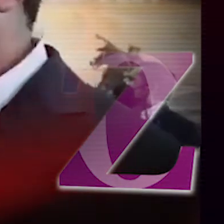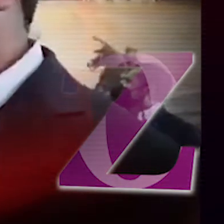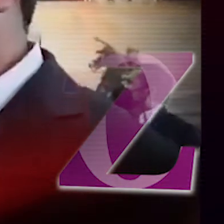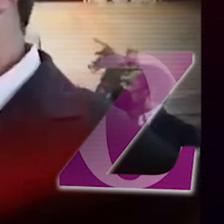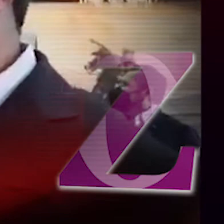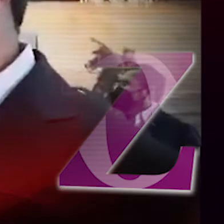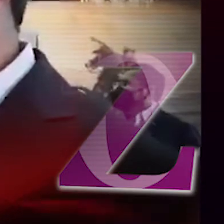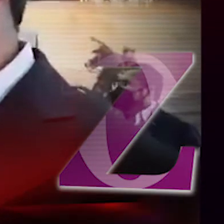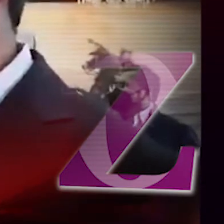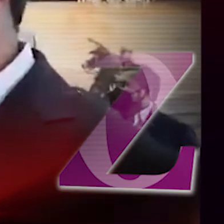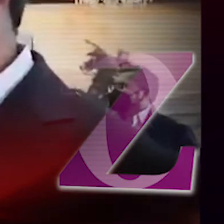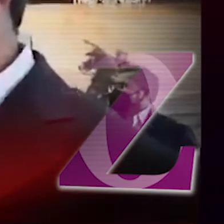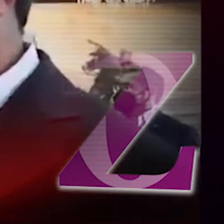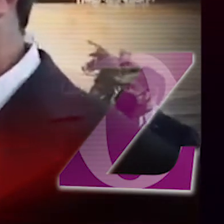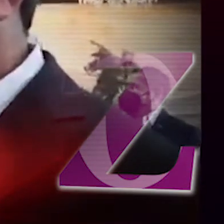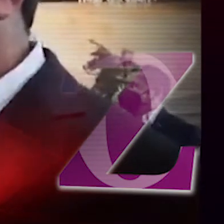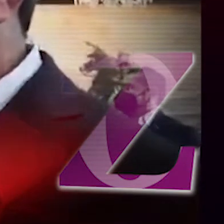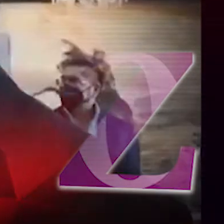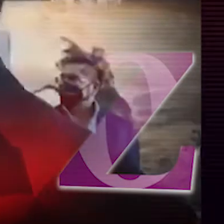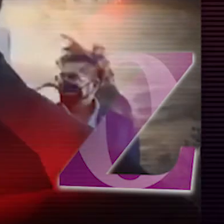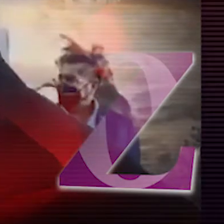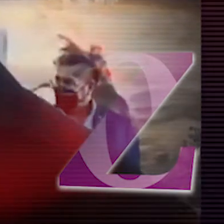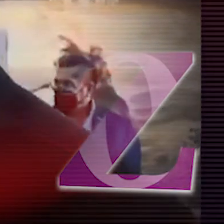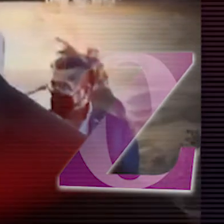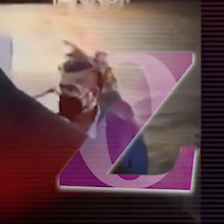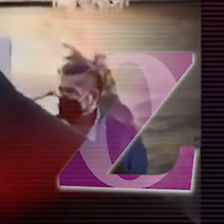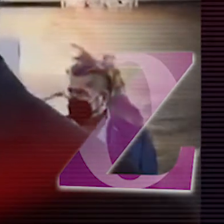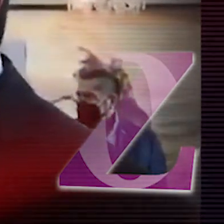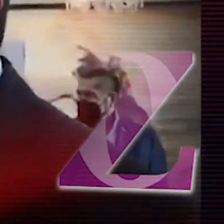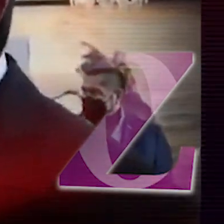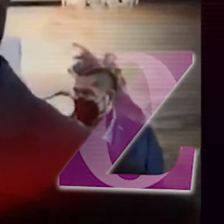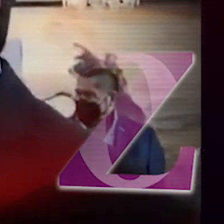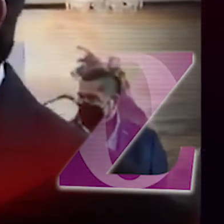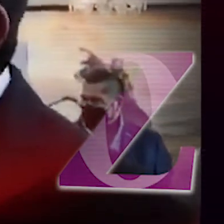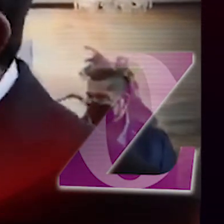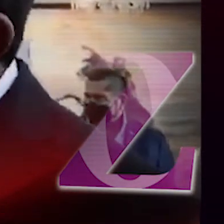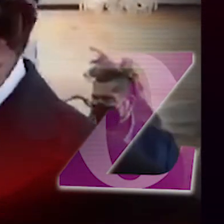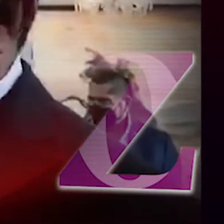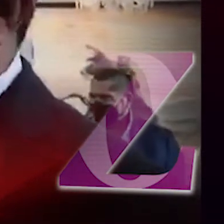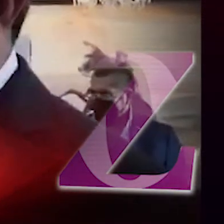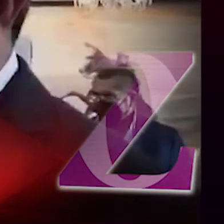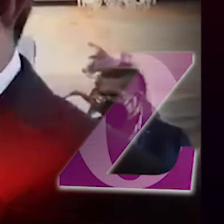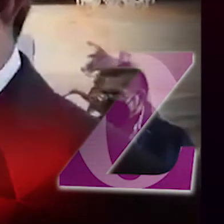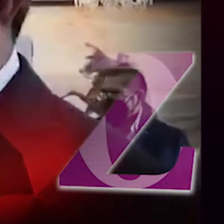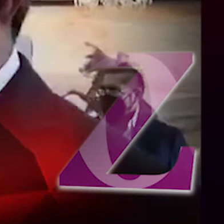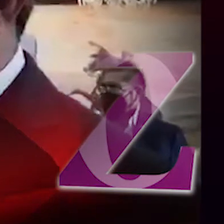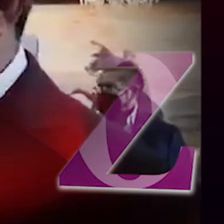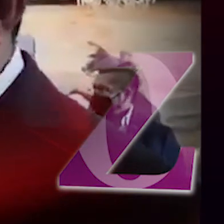Esta situación, como siempre se los he dicho, ahí hemos agarrado de 10 objetivos, hemos agarrado